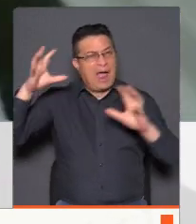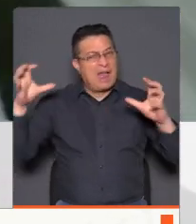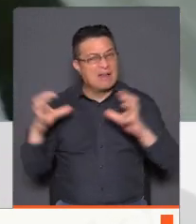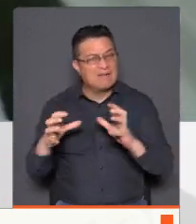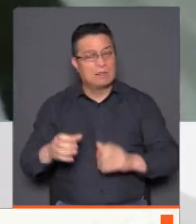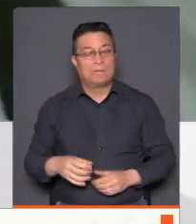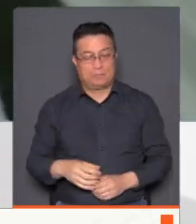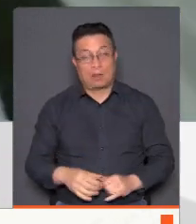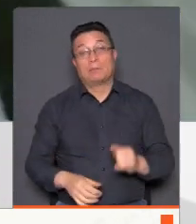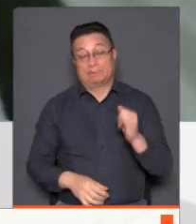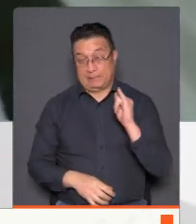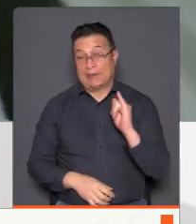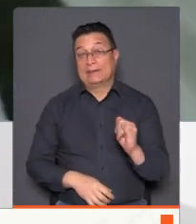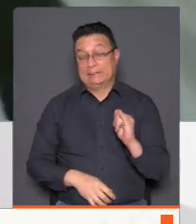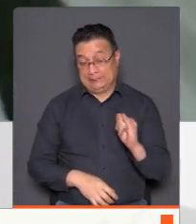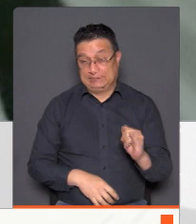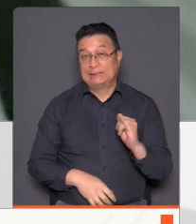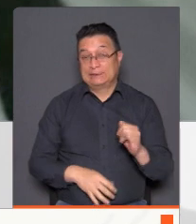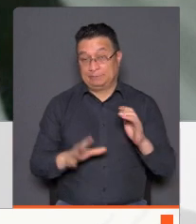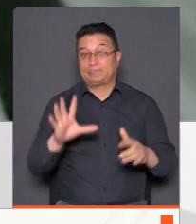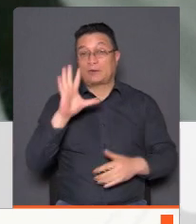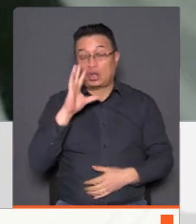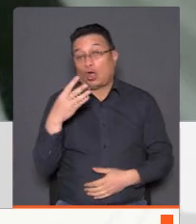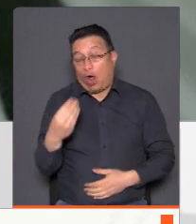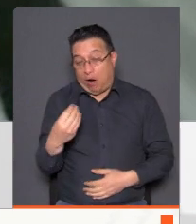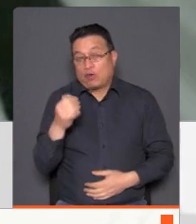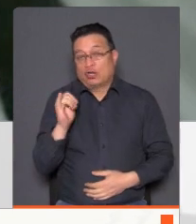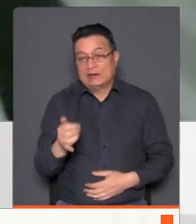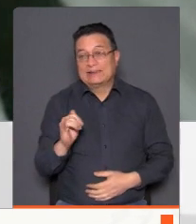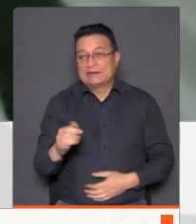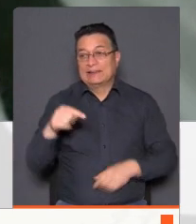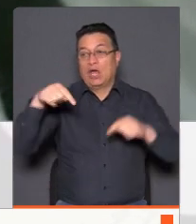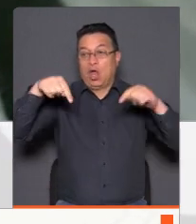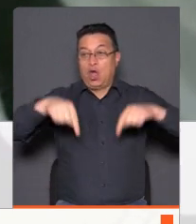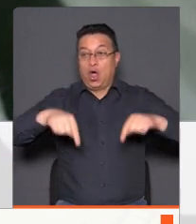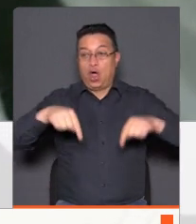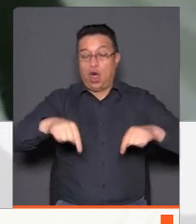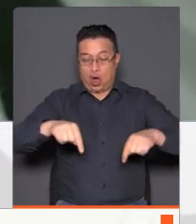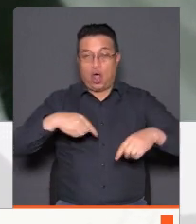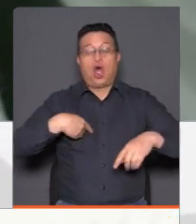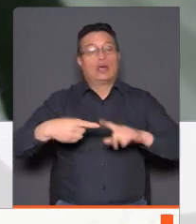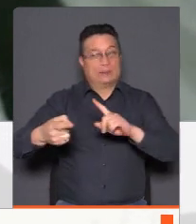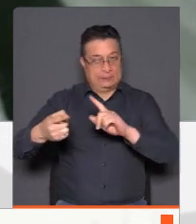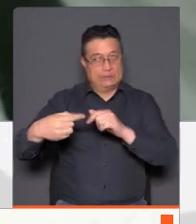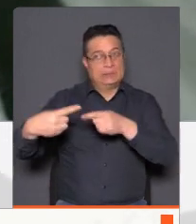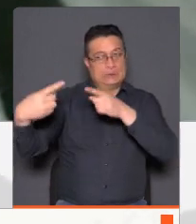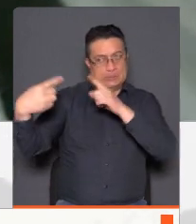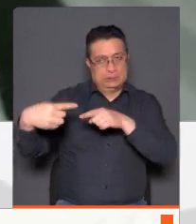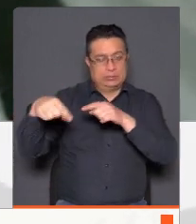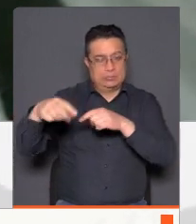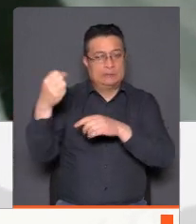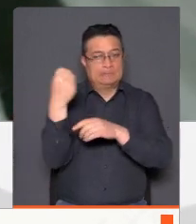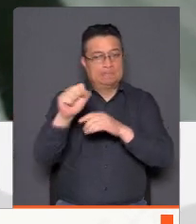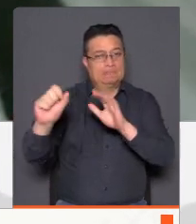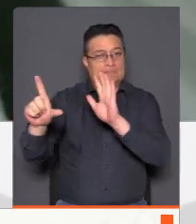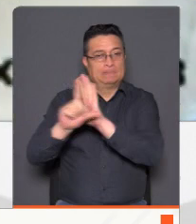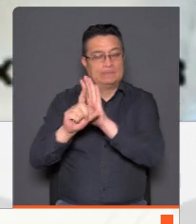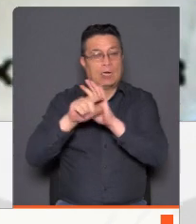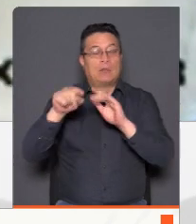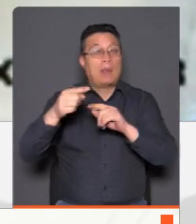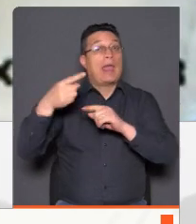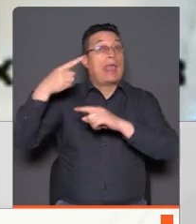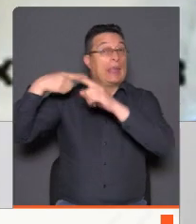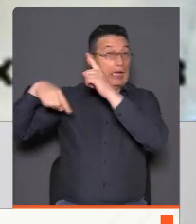Sí, evidentemente que sí. Hoy día estamos enfrentando delitos. A ver, también hay que hacer un poco de historia.